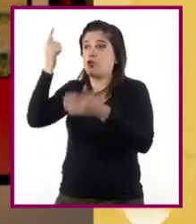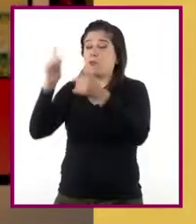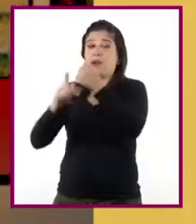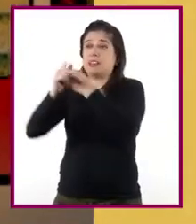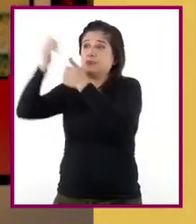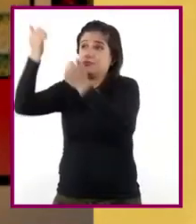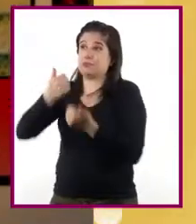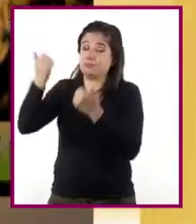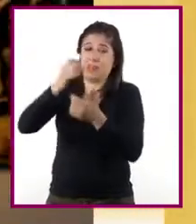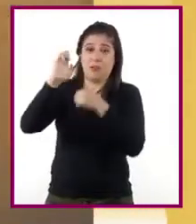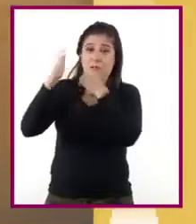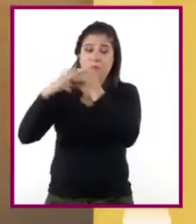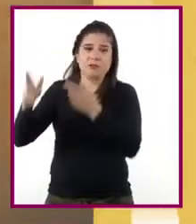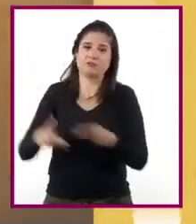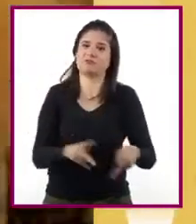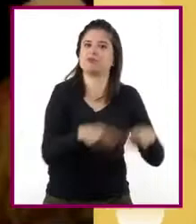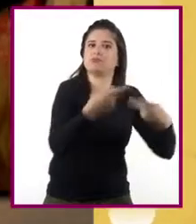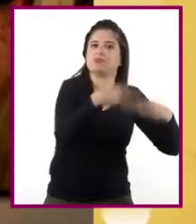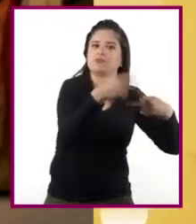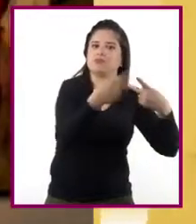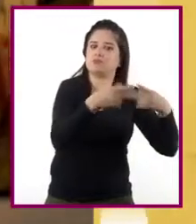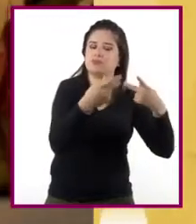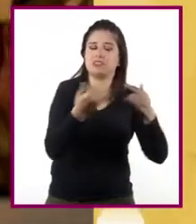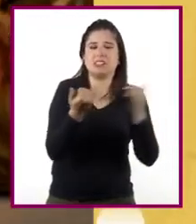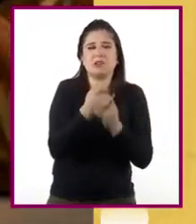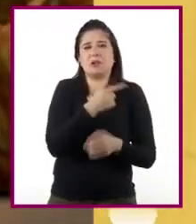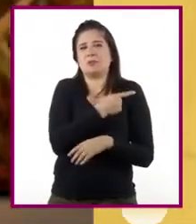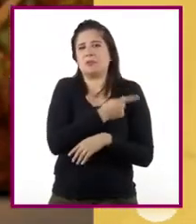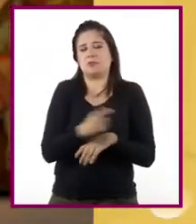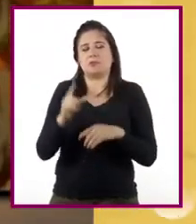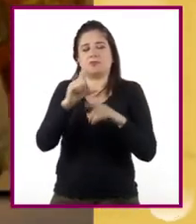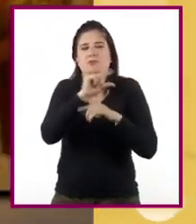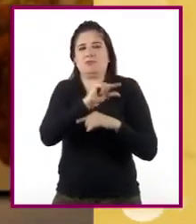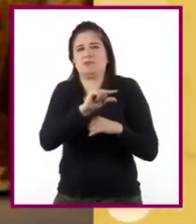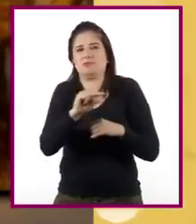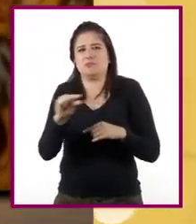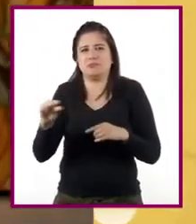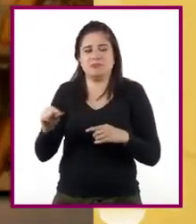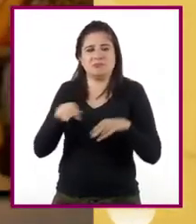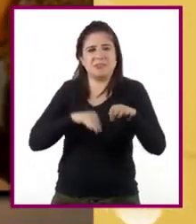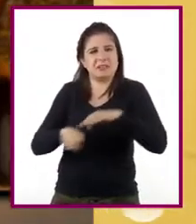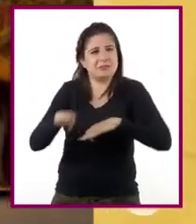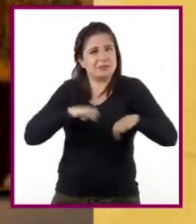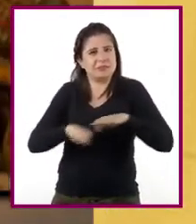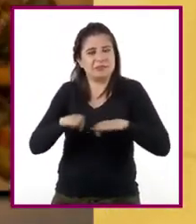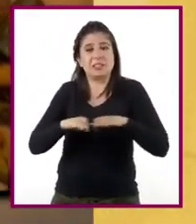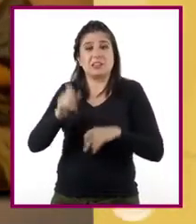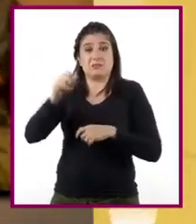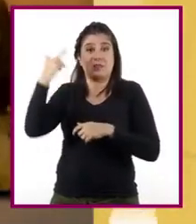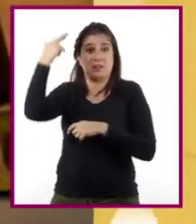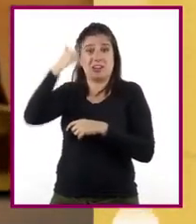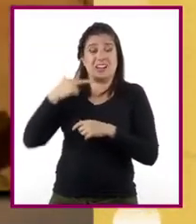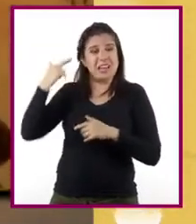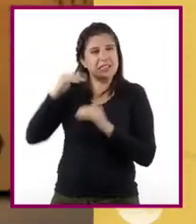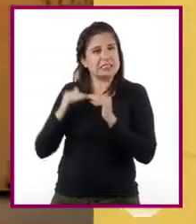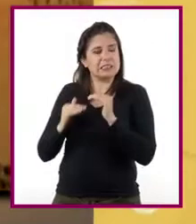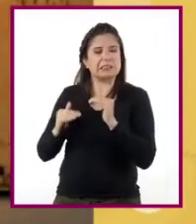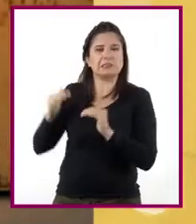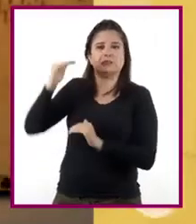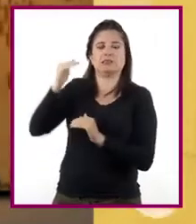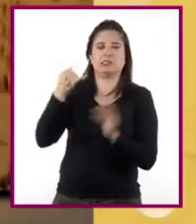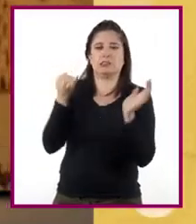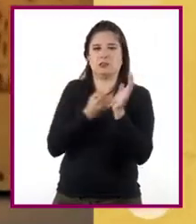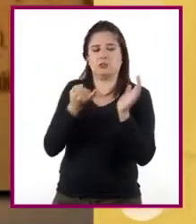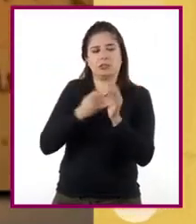países europeos. Las guerras y el pobre desarrollo económico de la metrópoli hicieron que la corona aumentara los impuestos en